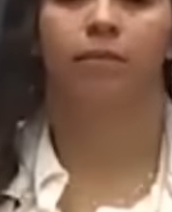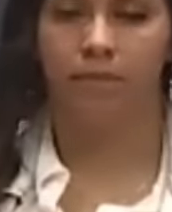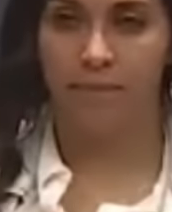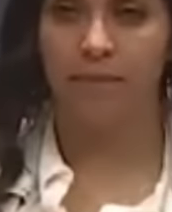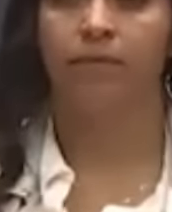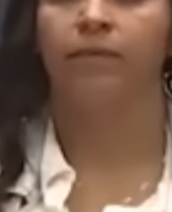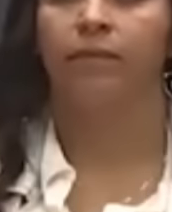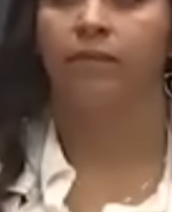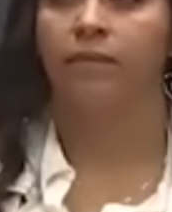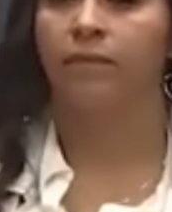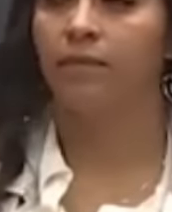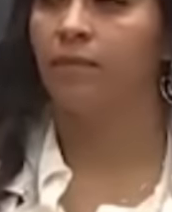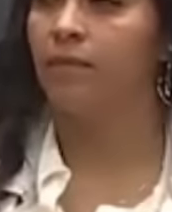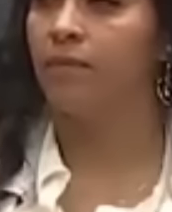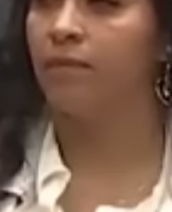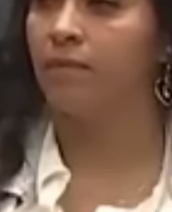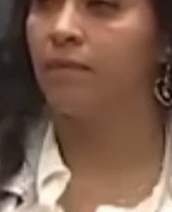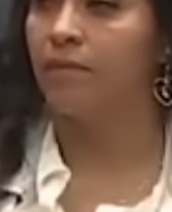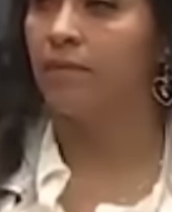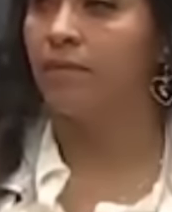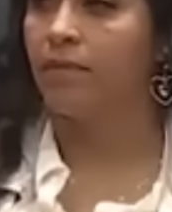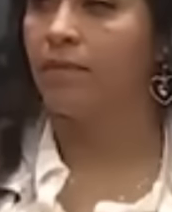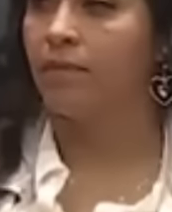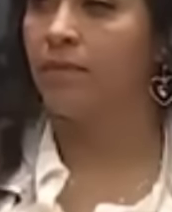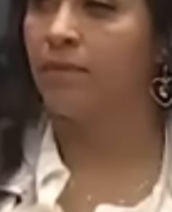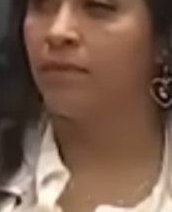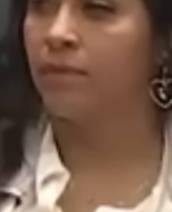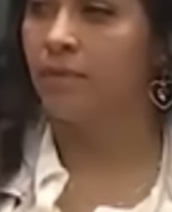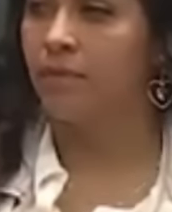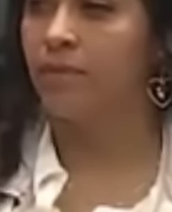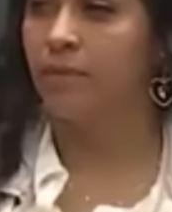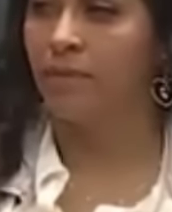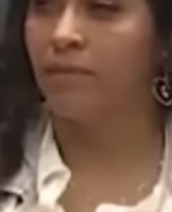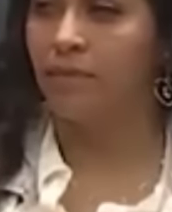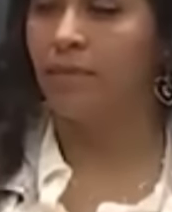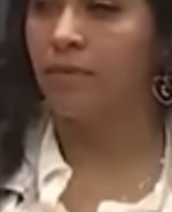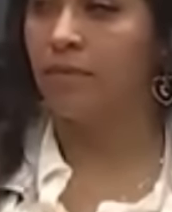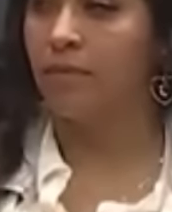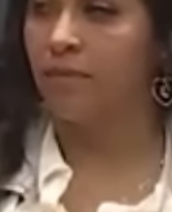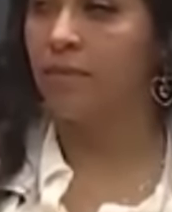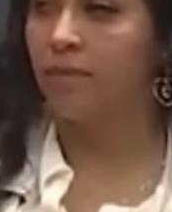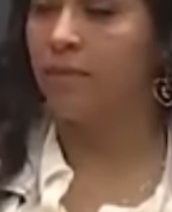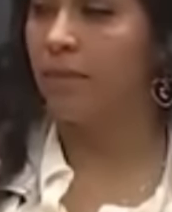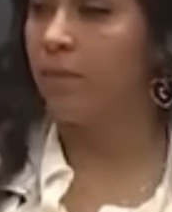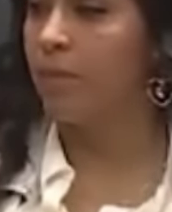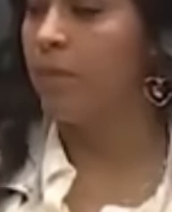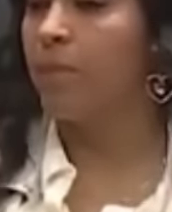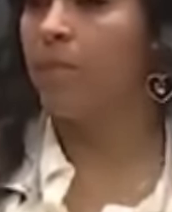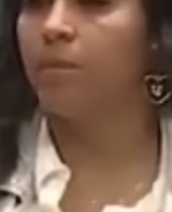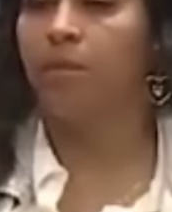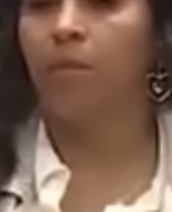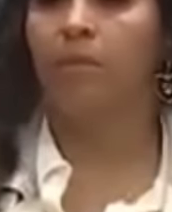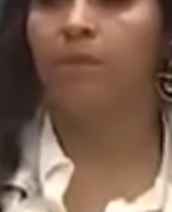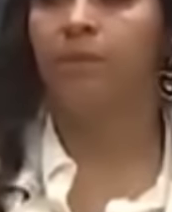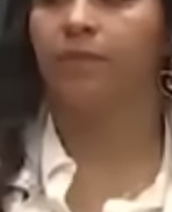votando en contra de los programas para los jóvenes, están votando en contra de las becas Rita Cetina,